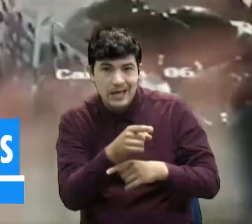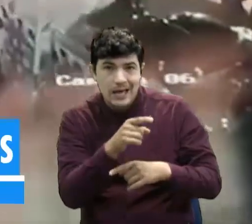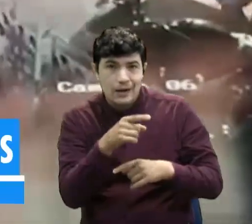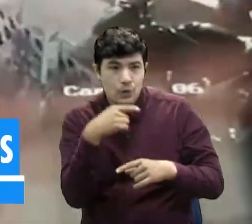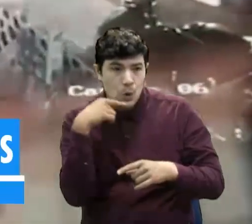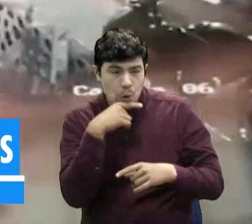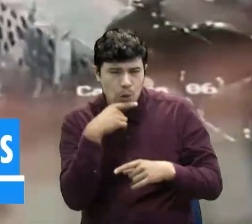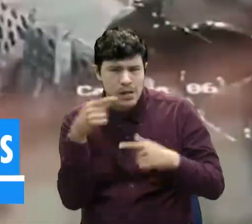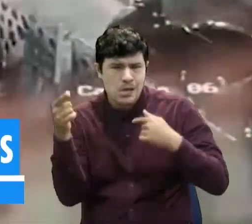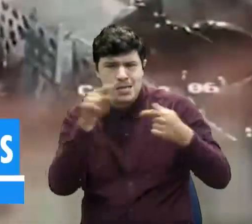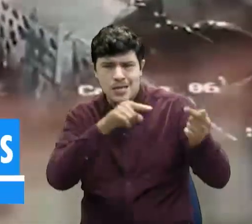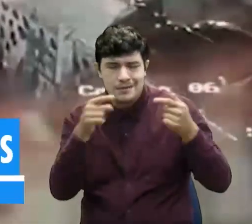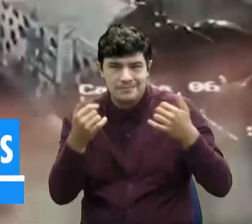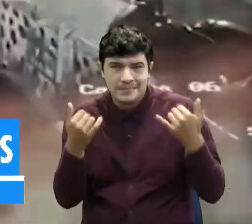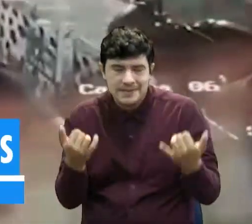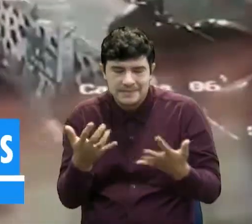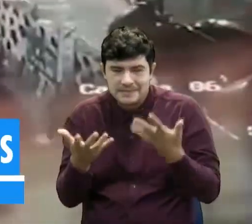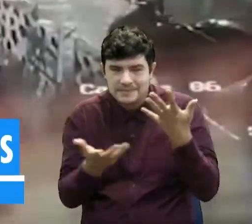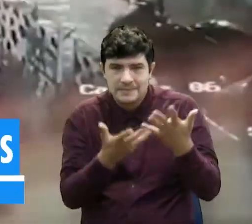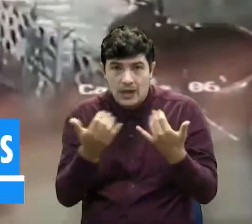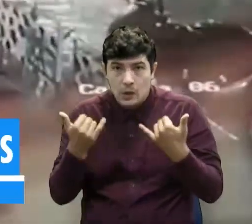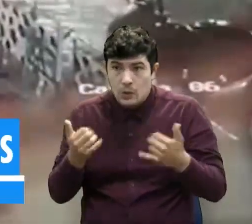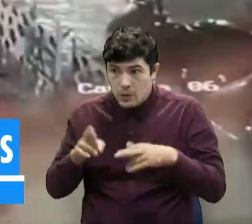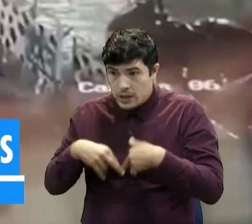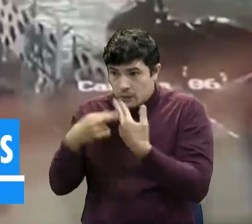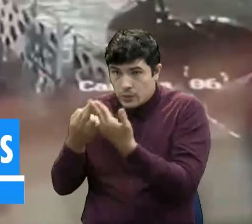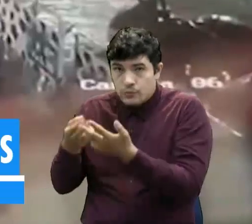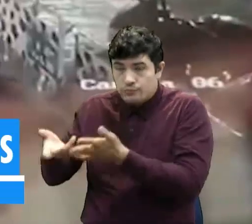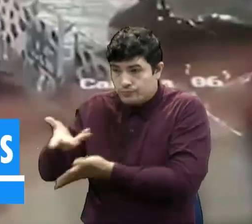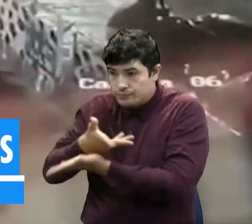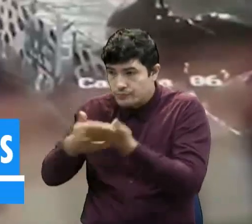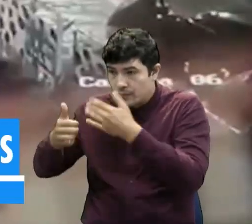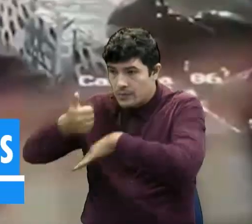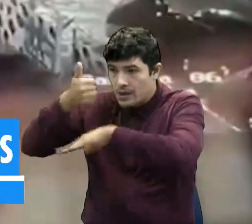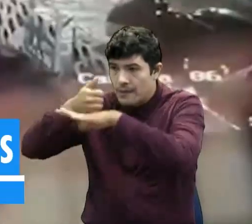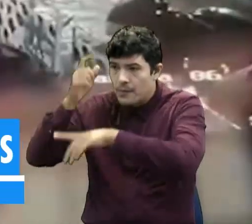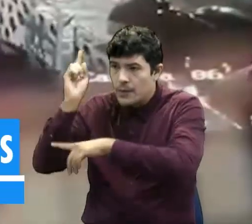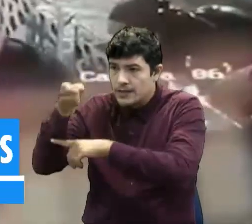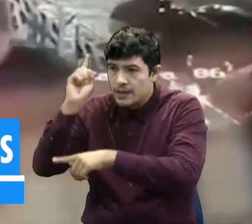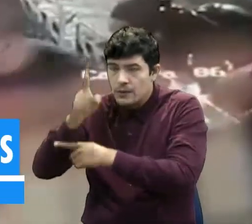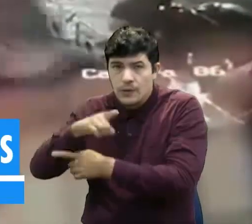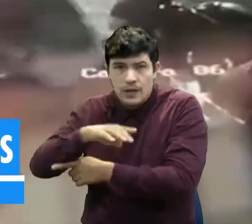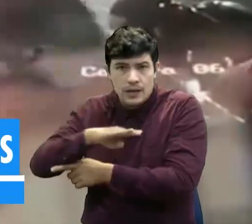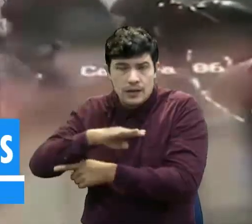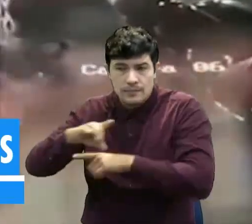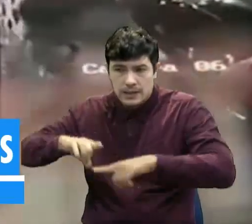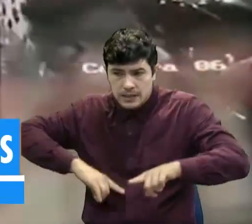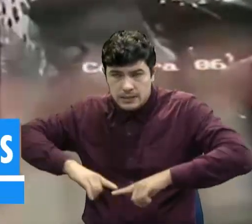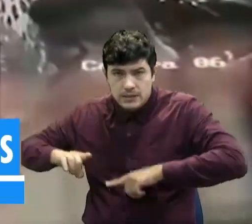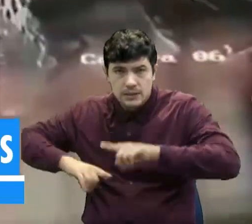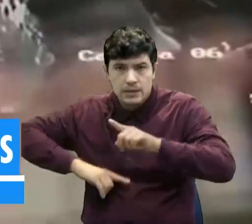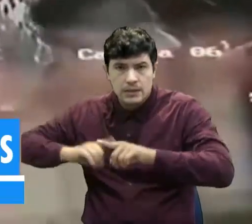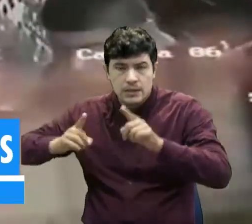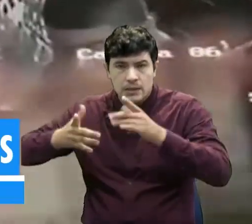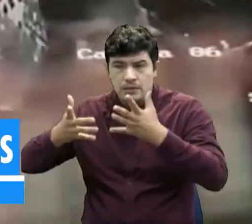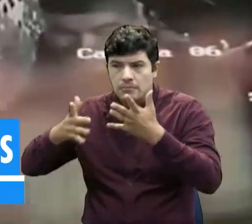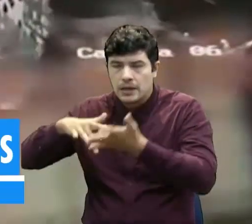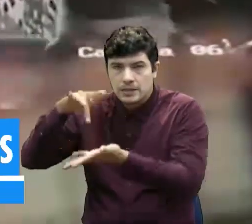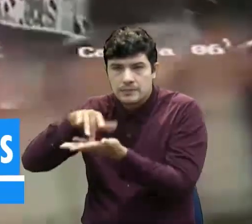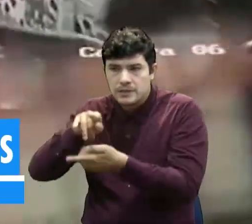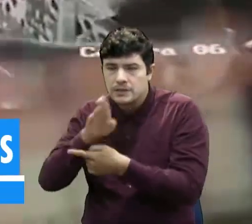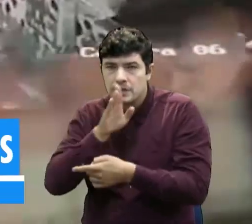casualmente desarrollamos una reunión con la autoridad político-administrativa, participó también la Fiscalía,